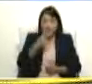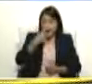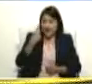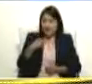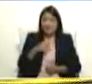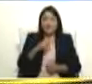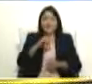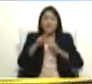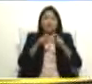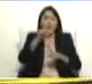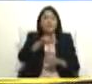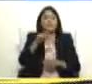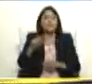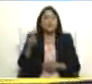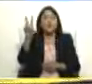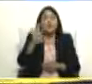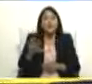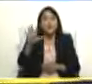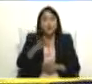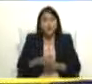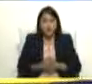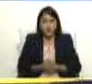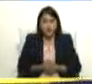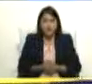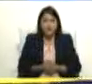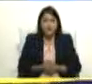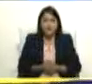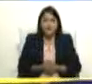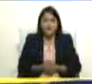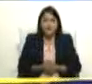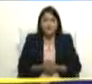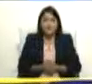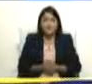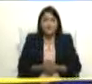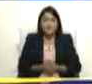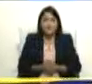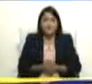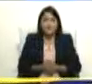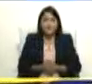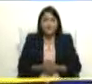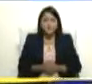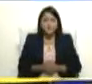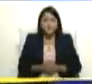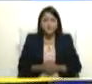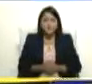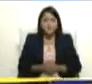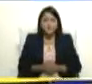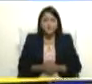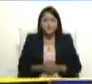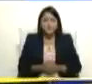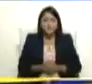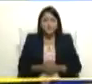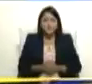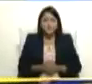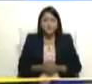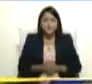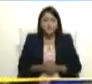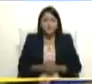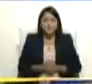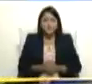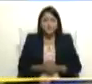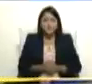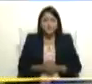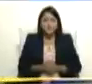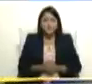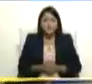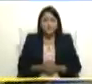que se sometieron a consideración del pueblo venezolano en el referéndum del pasado 3